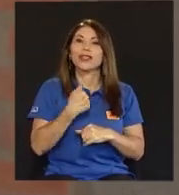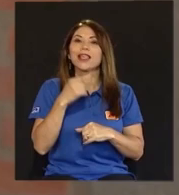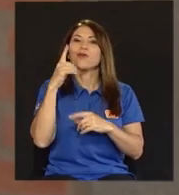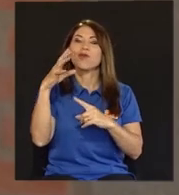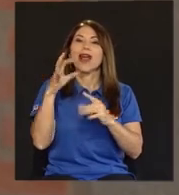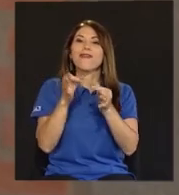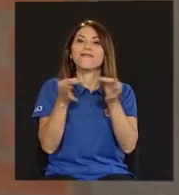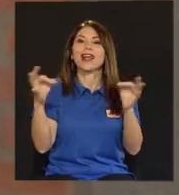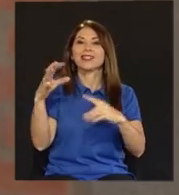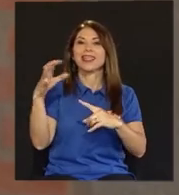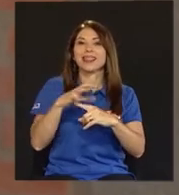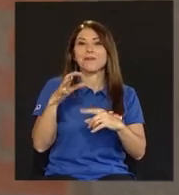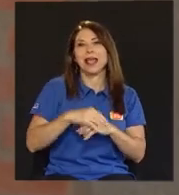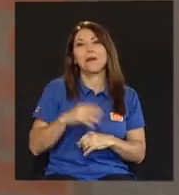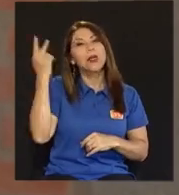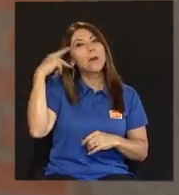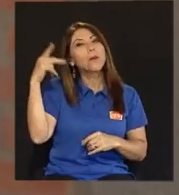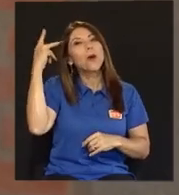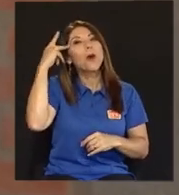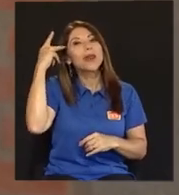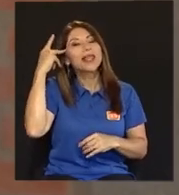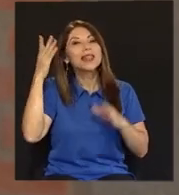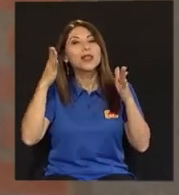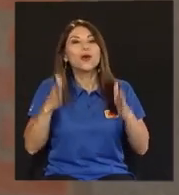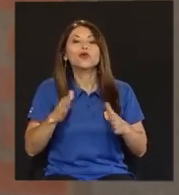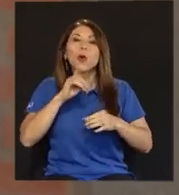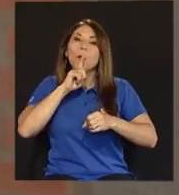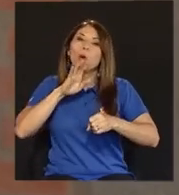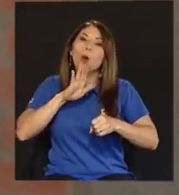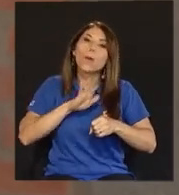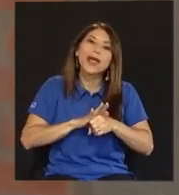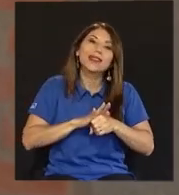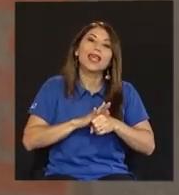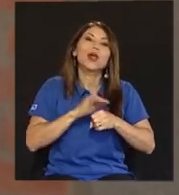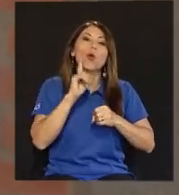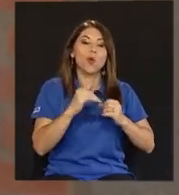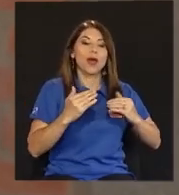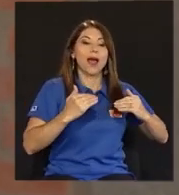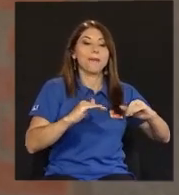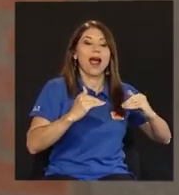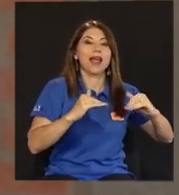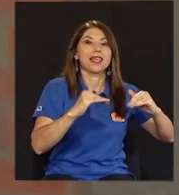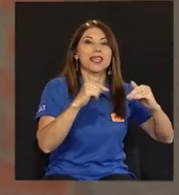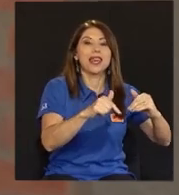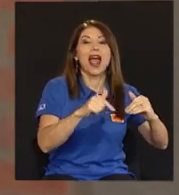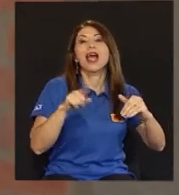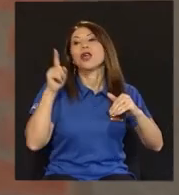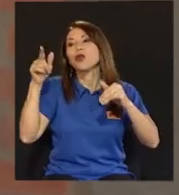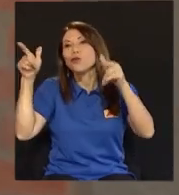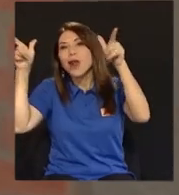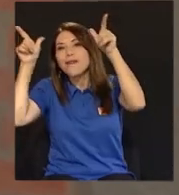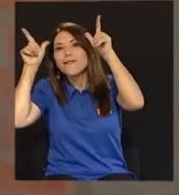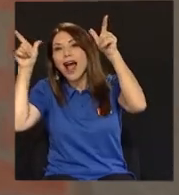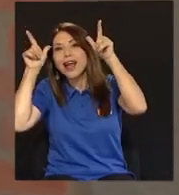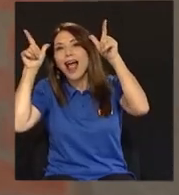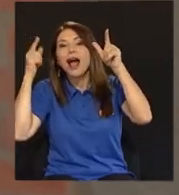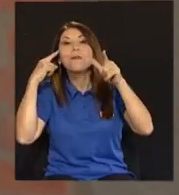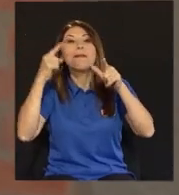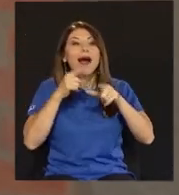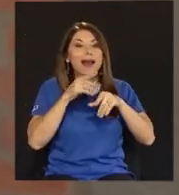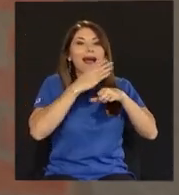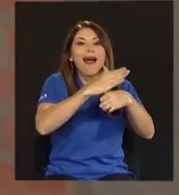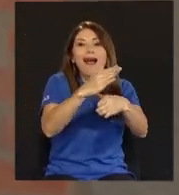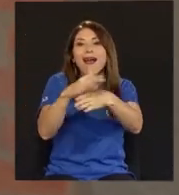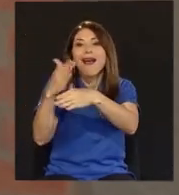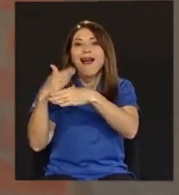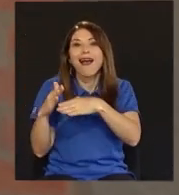es, prometen una maquinita de coser y una vaquita en cada hogar, pero después de que son electos, ni la vaquita ni la maquinita